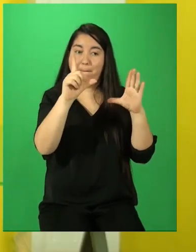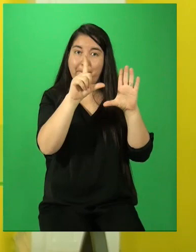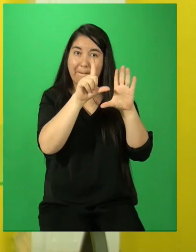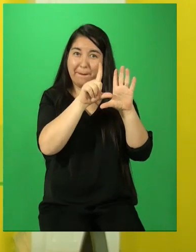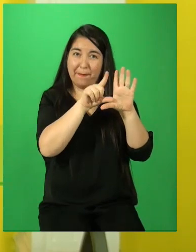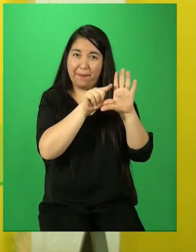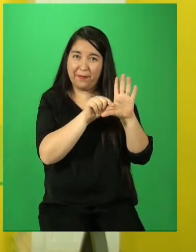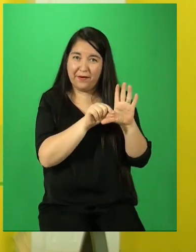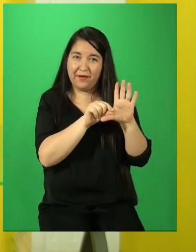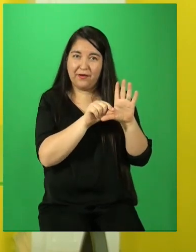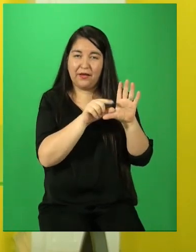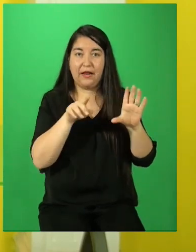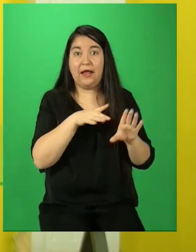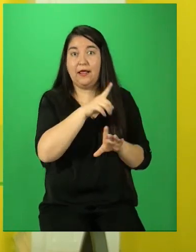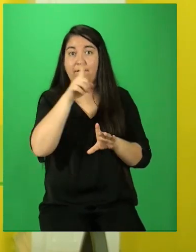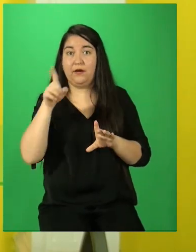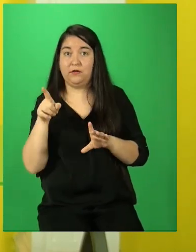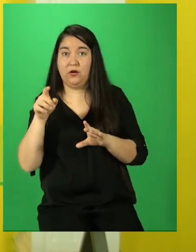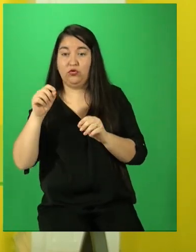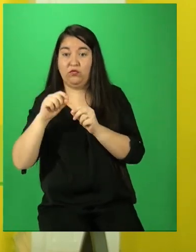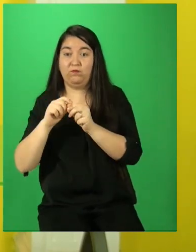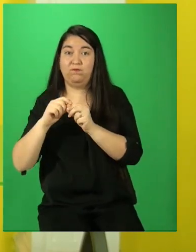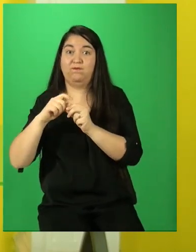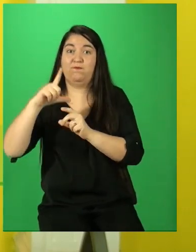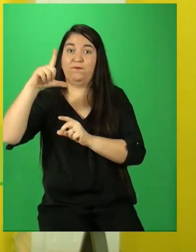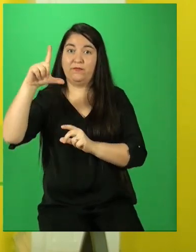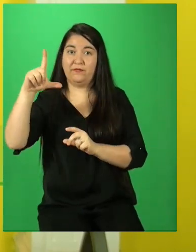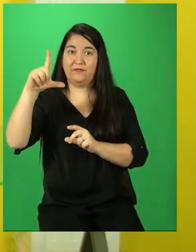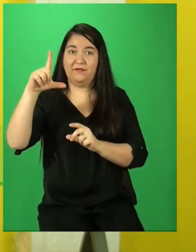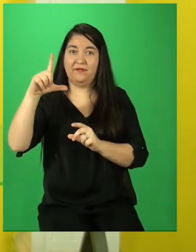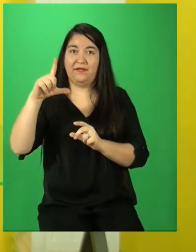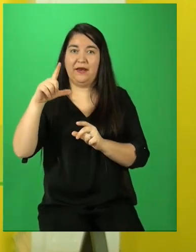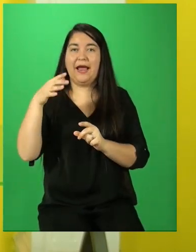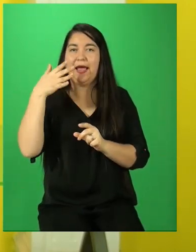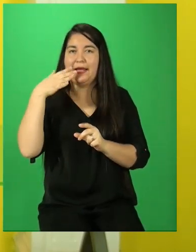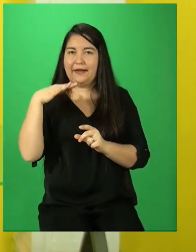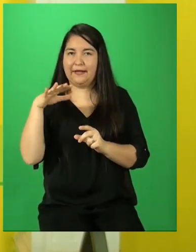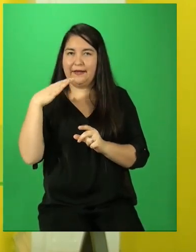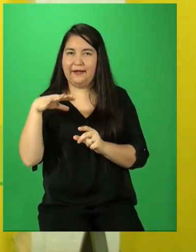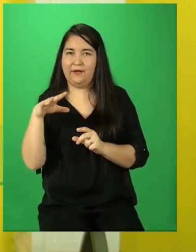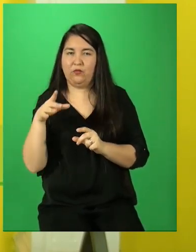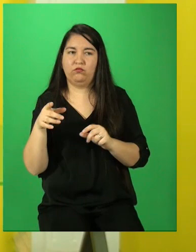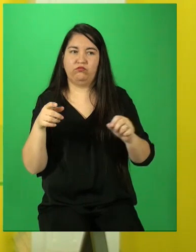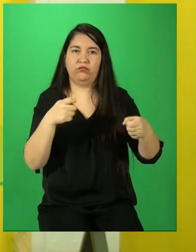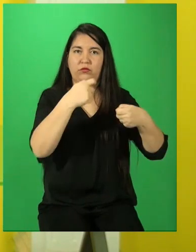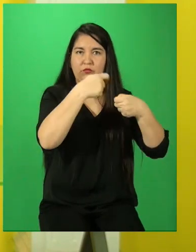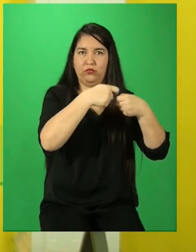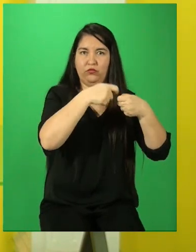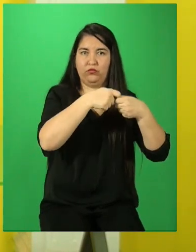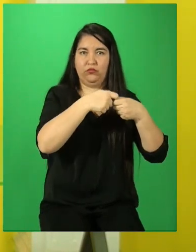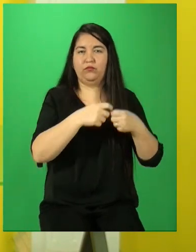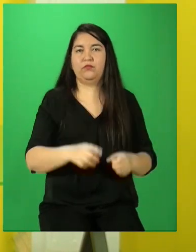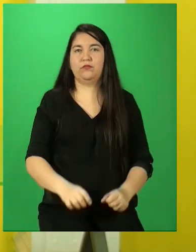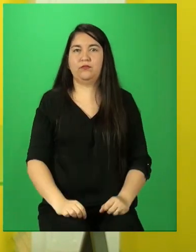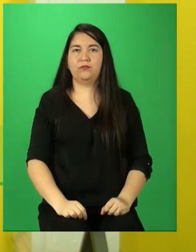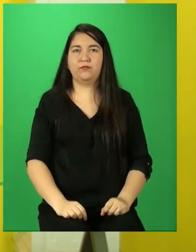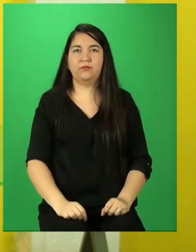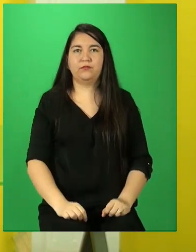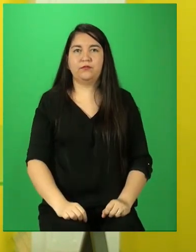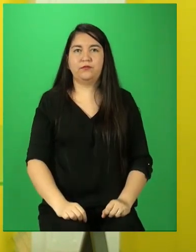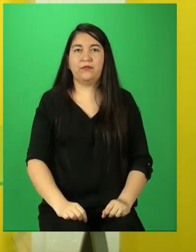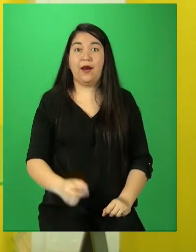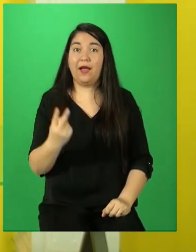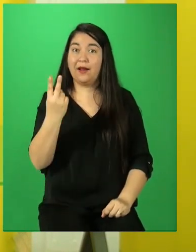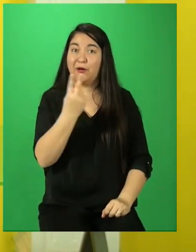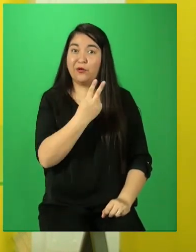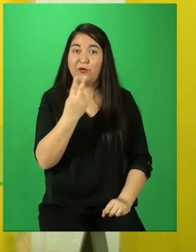con respecto al solvente, y solvente va a ser el que está siempre en mayor cantidad con respecto al soluto.